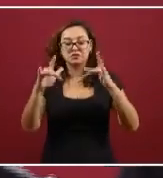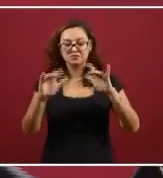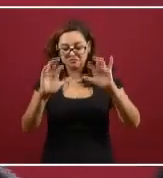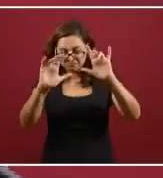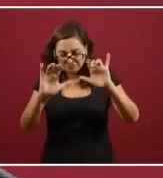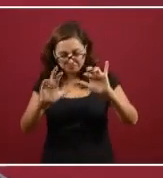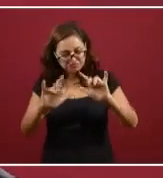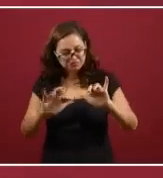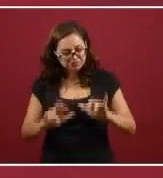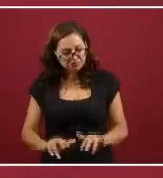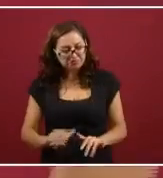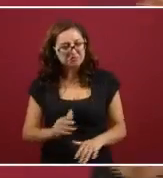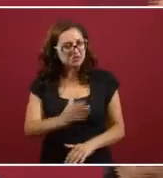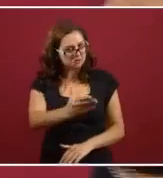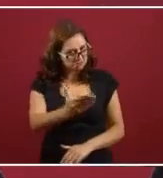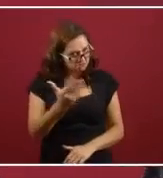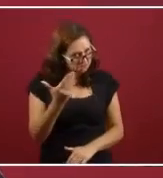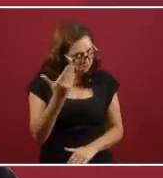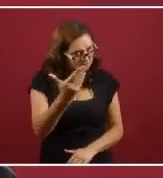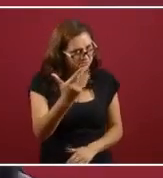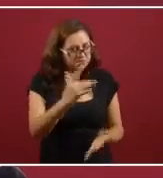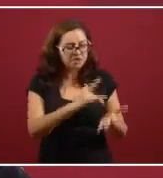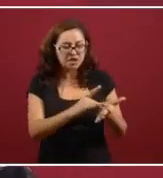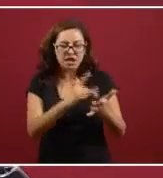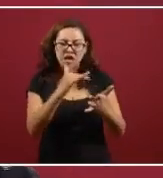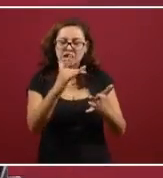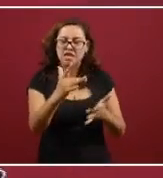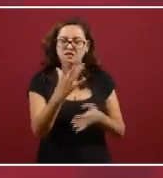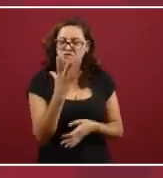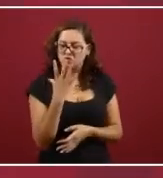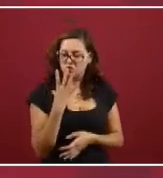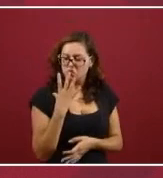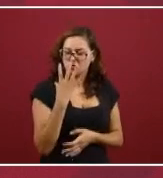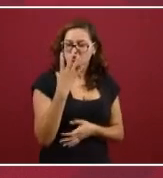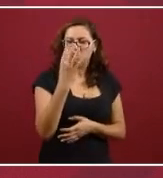mucho el que me distinga con este cargo,